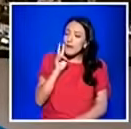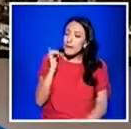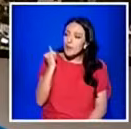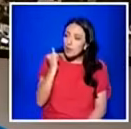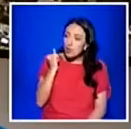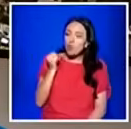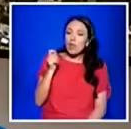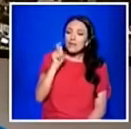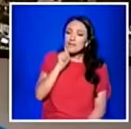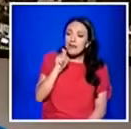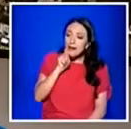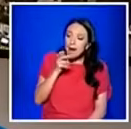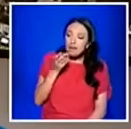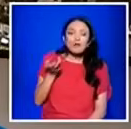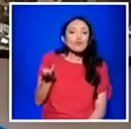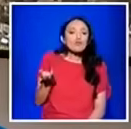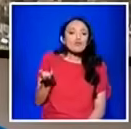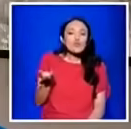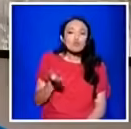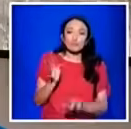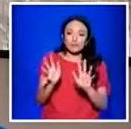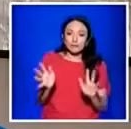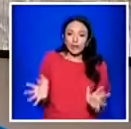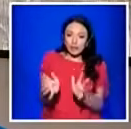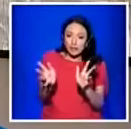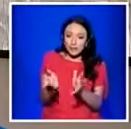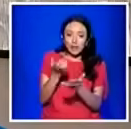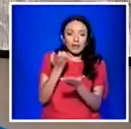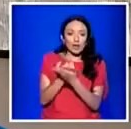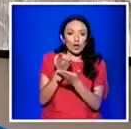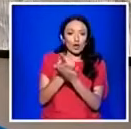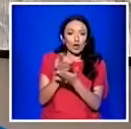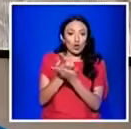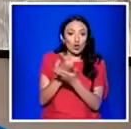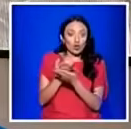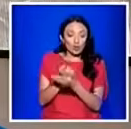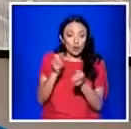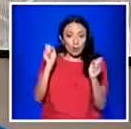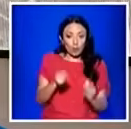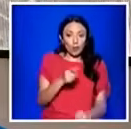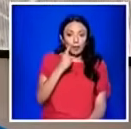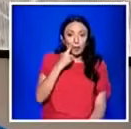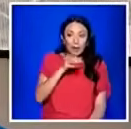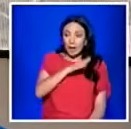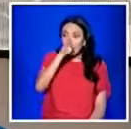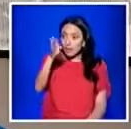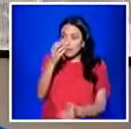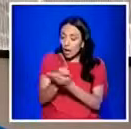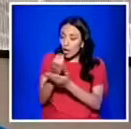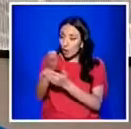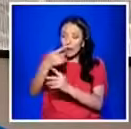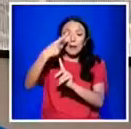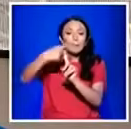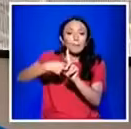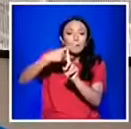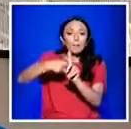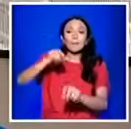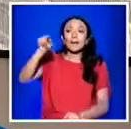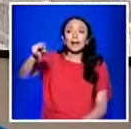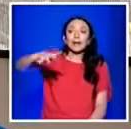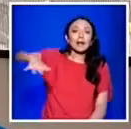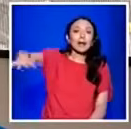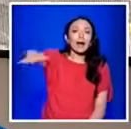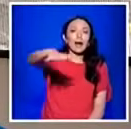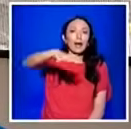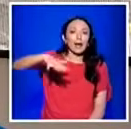los vecinos siguen impulsando la actividad económica en estas fechas especiales y nos trasladamos en vivo hasta el mercado Iñaquito, en el norte de